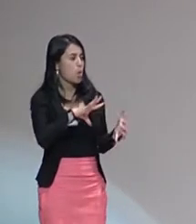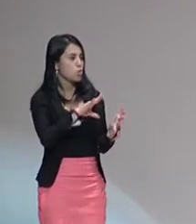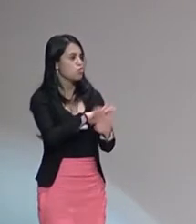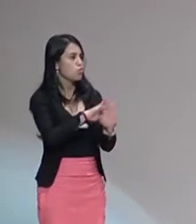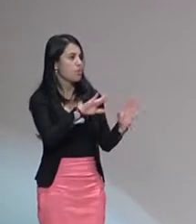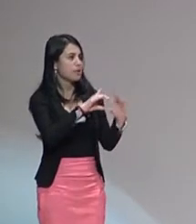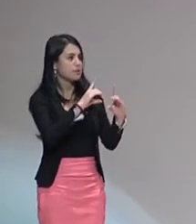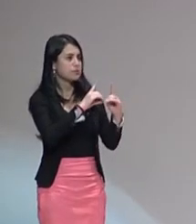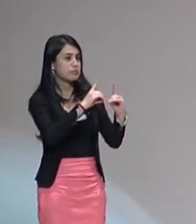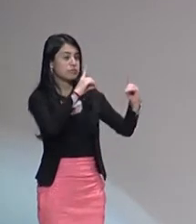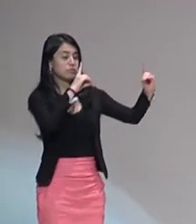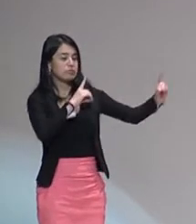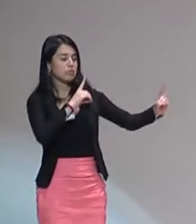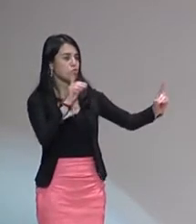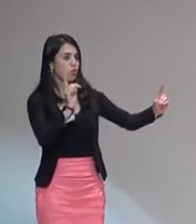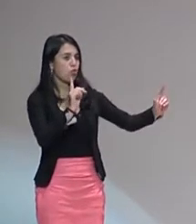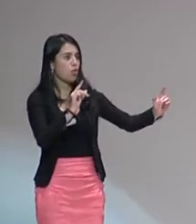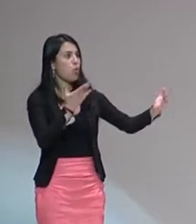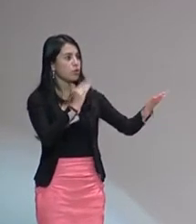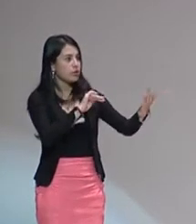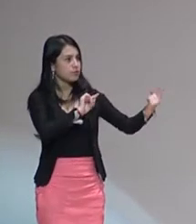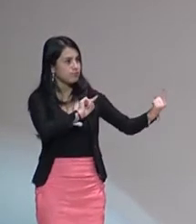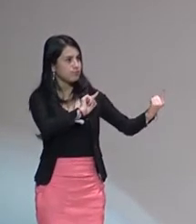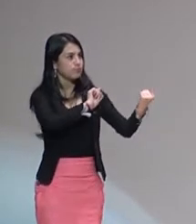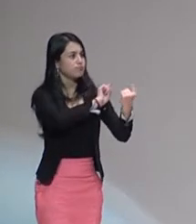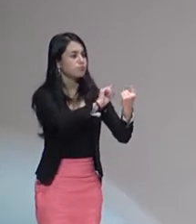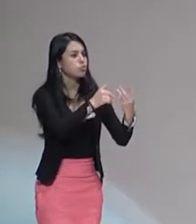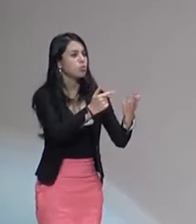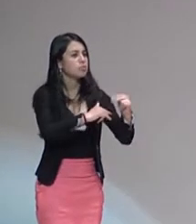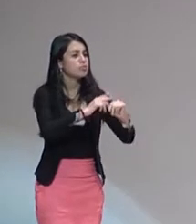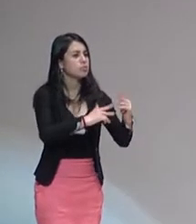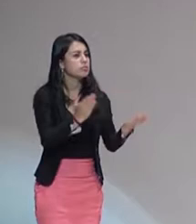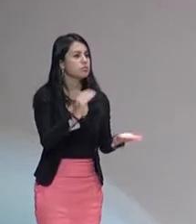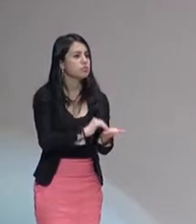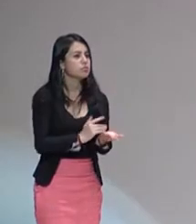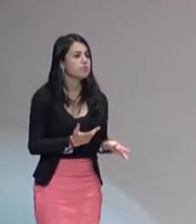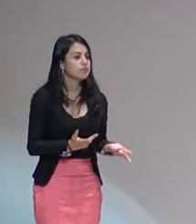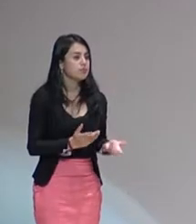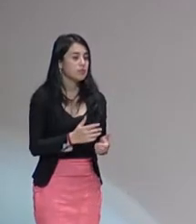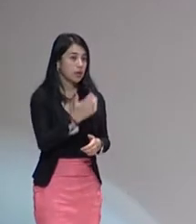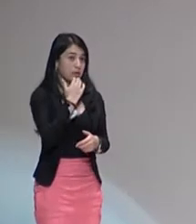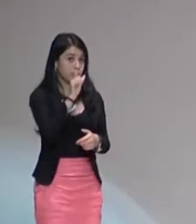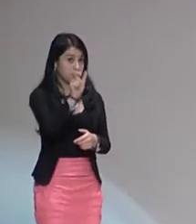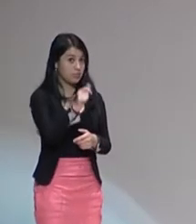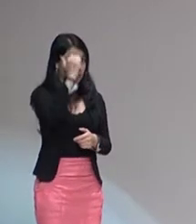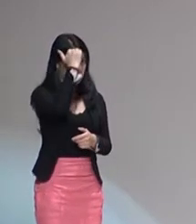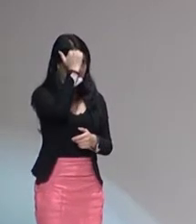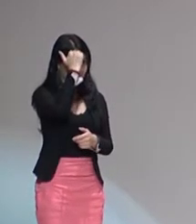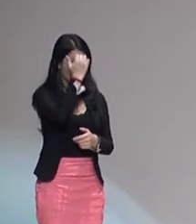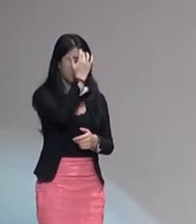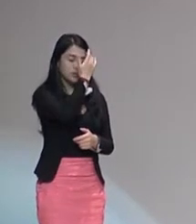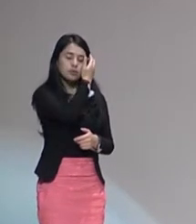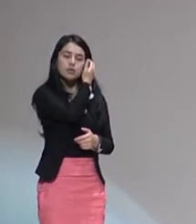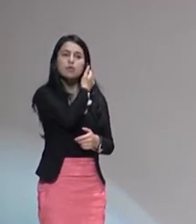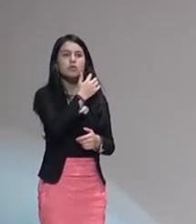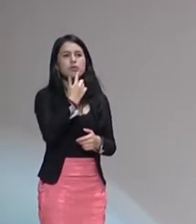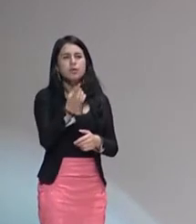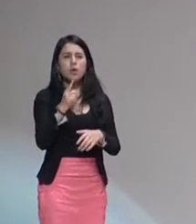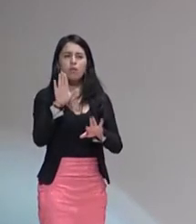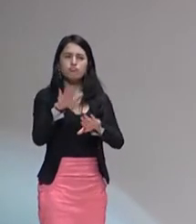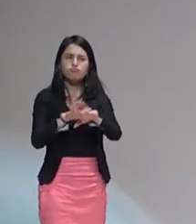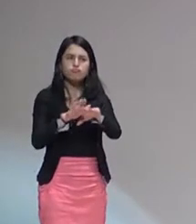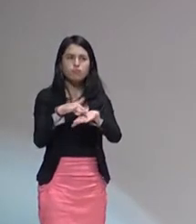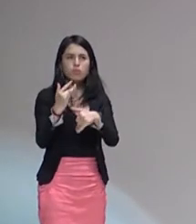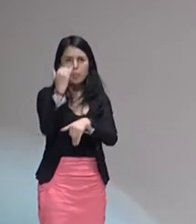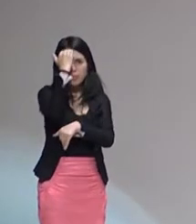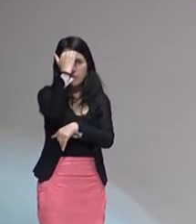distancias y cómo reconstruimos las cercanías. Y yo siempre digo, volviendo a este maestro, es en este caso cómo reconstituimos